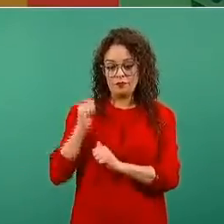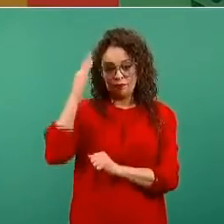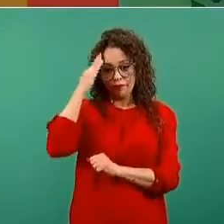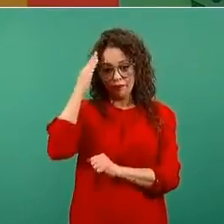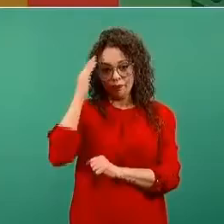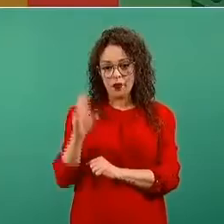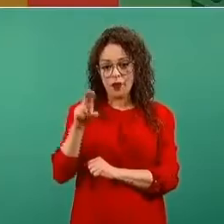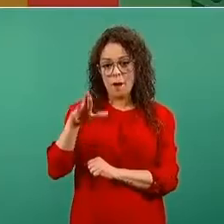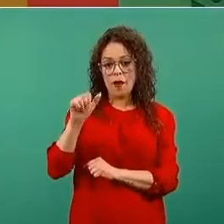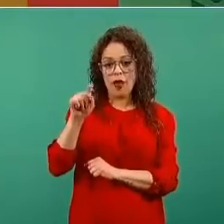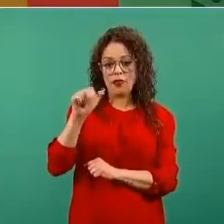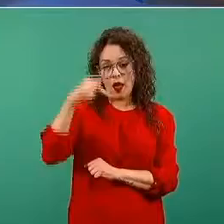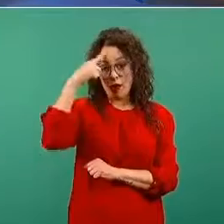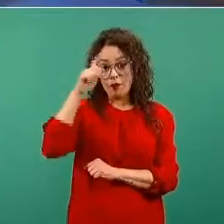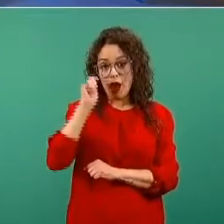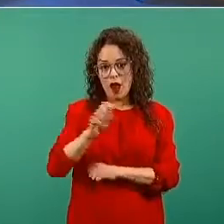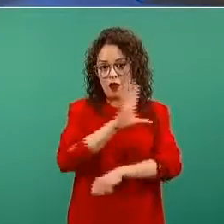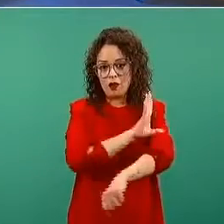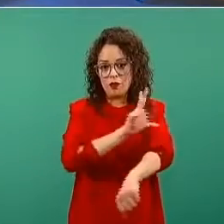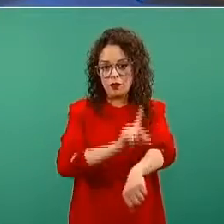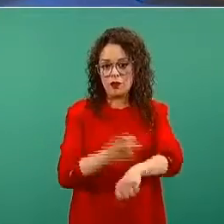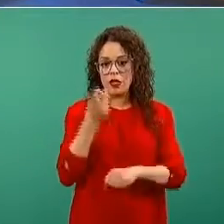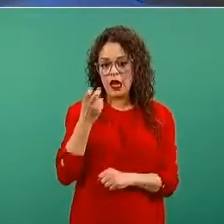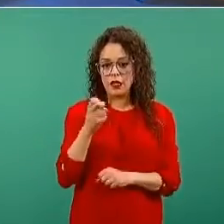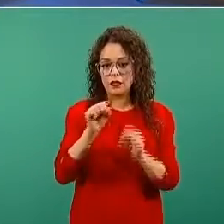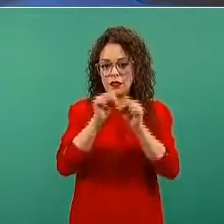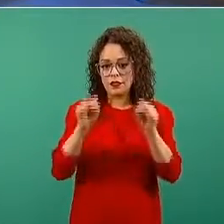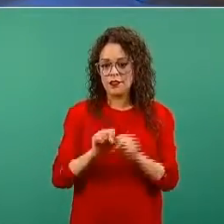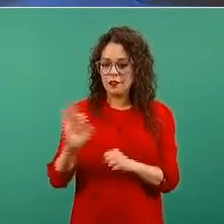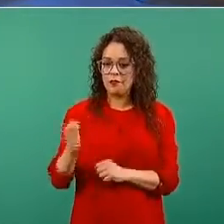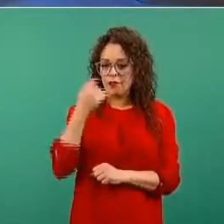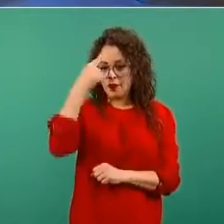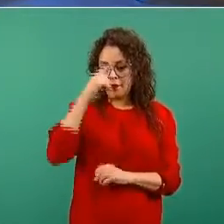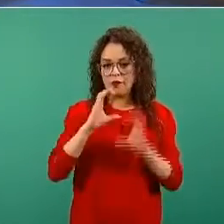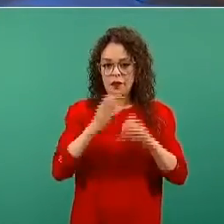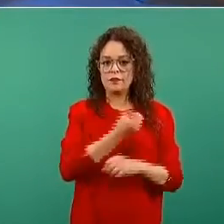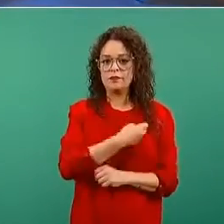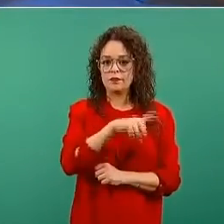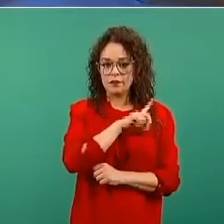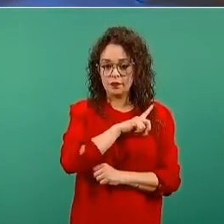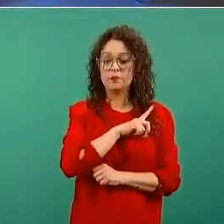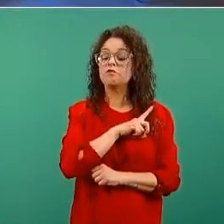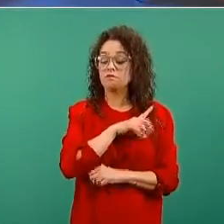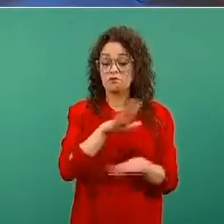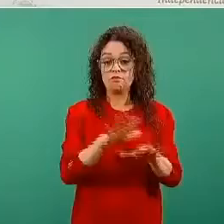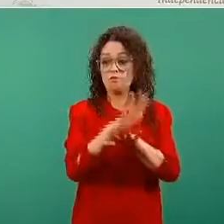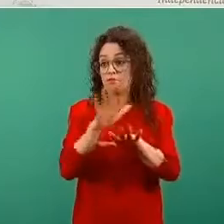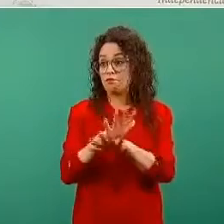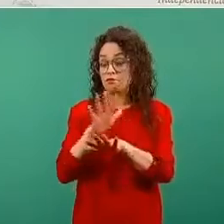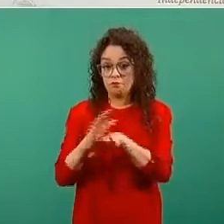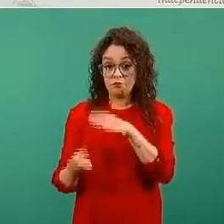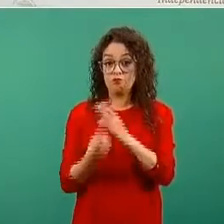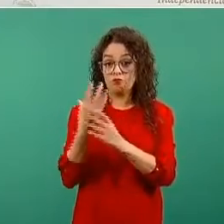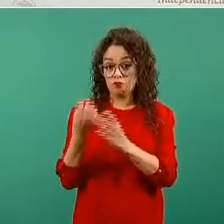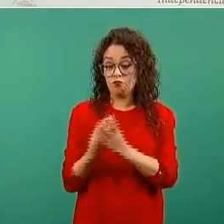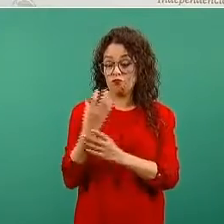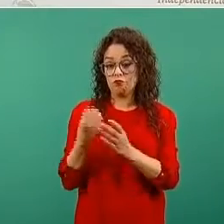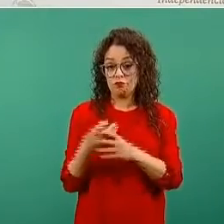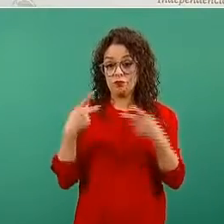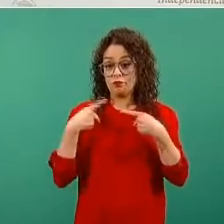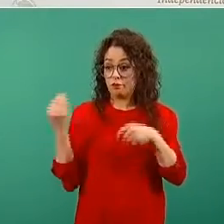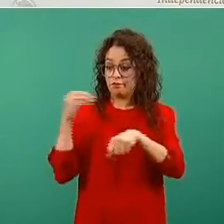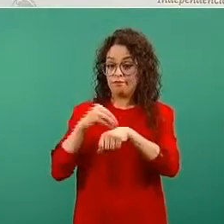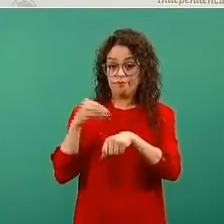Natán, de la coordinación del sistema federal sanitario. Hay una renovación muy profunda en COFEPRIS, empezando por